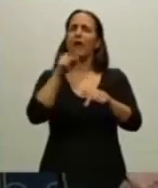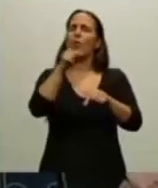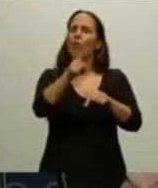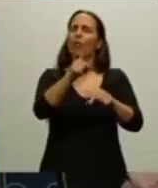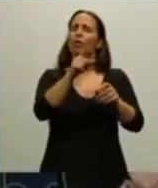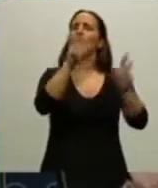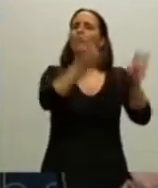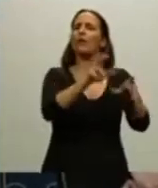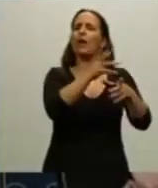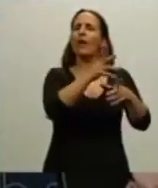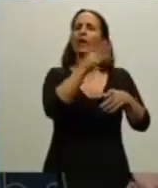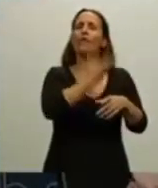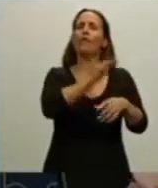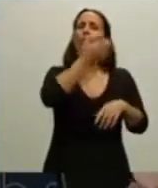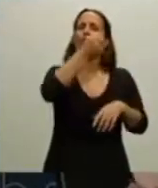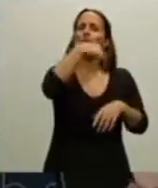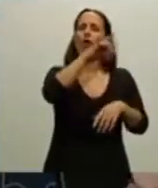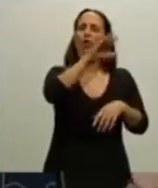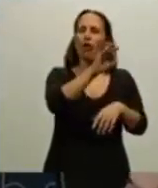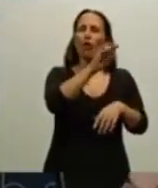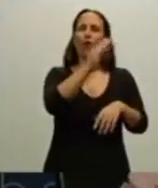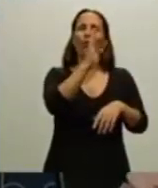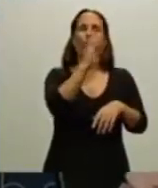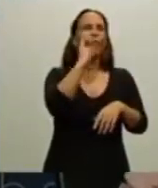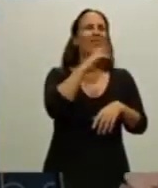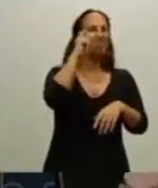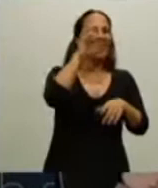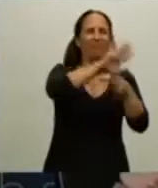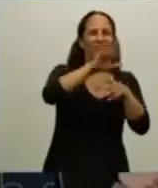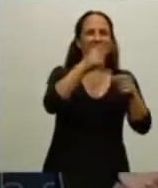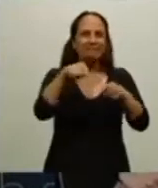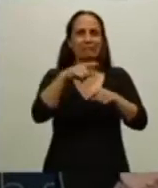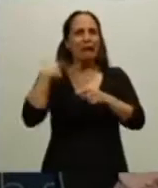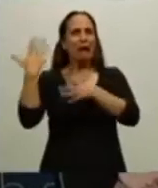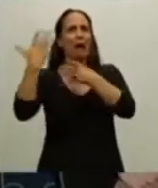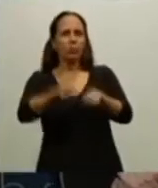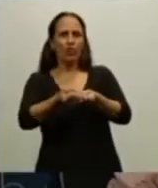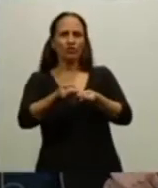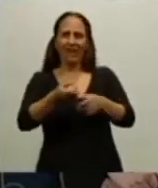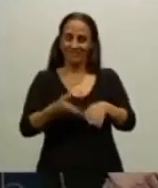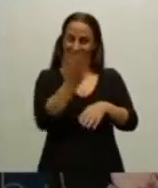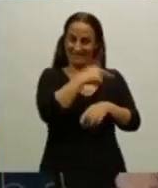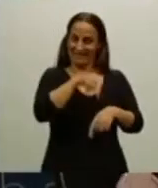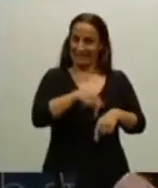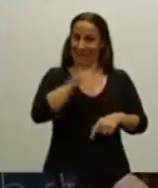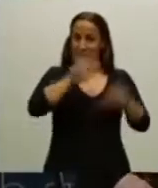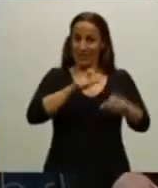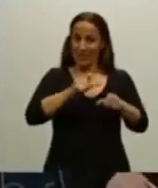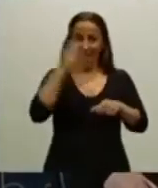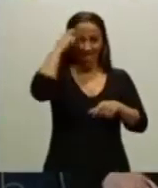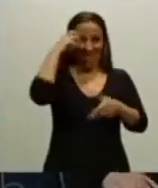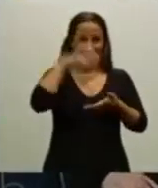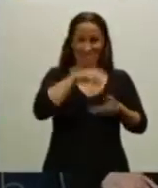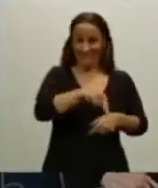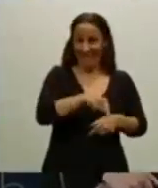los fondos buitres. Hasta ese momento nuestros legisladores, los legisladores del oficialismo, los legisladores del gobierno